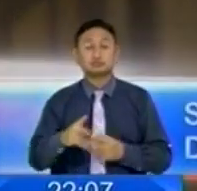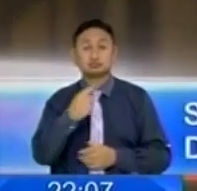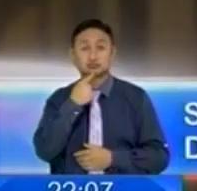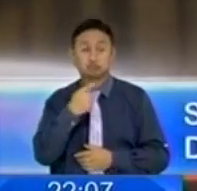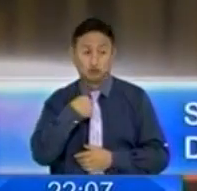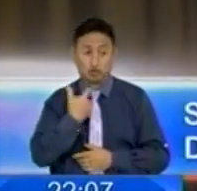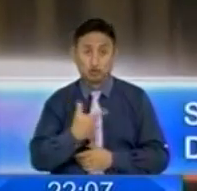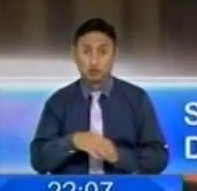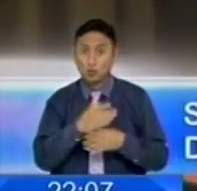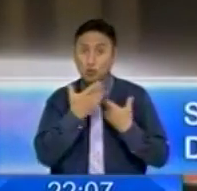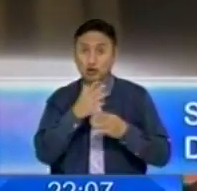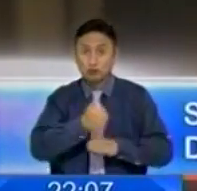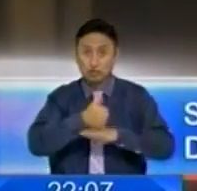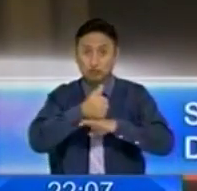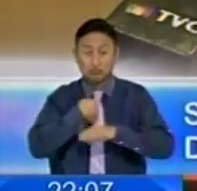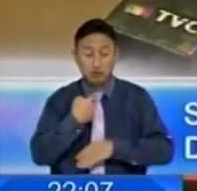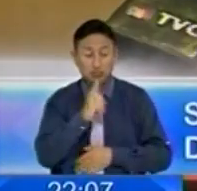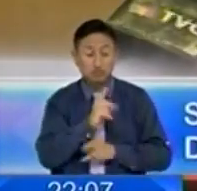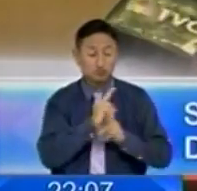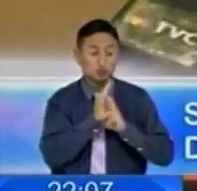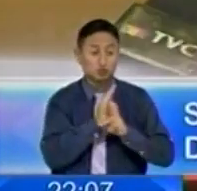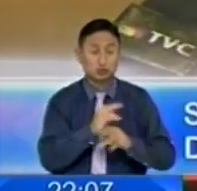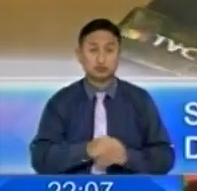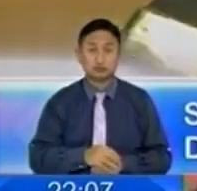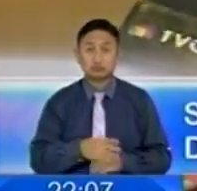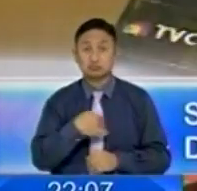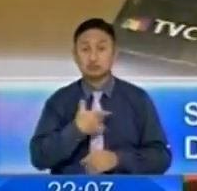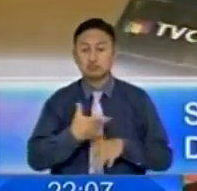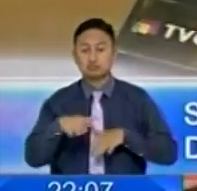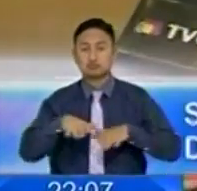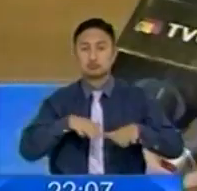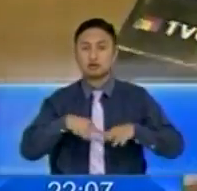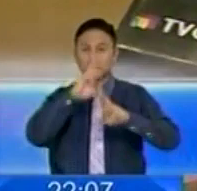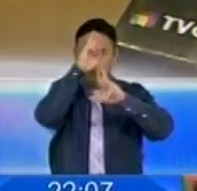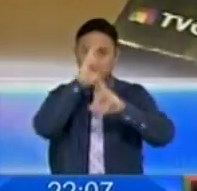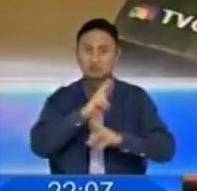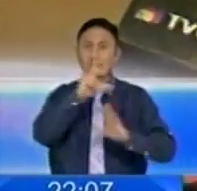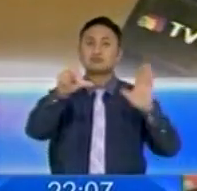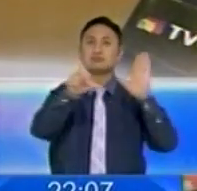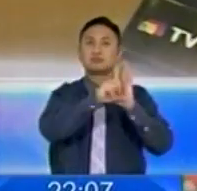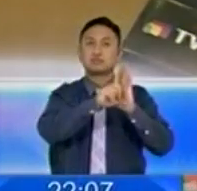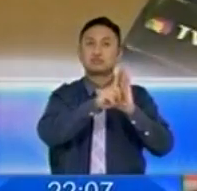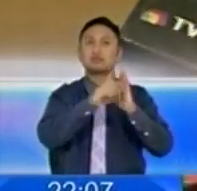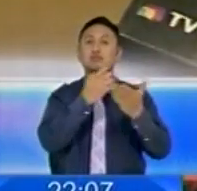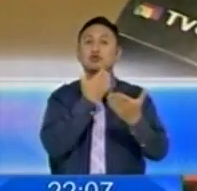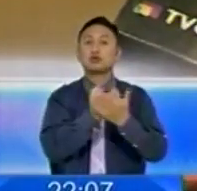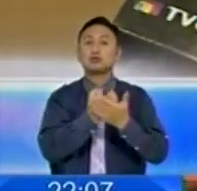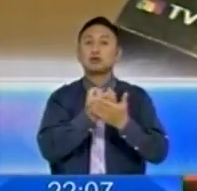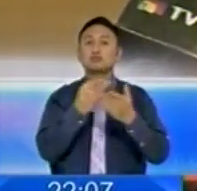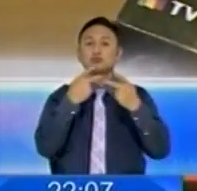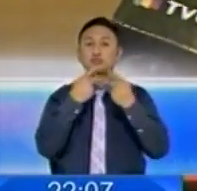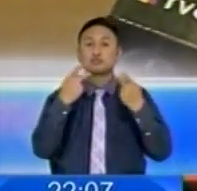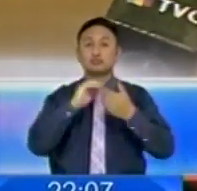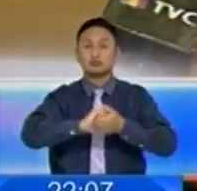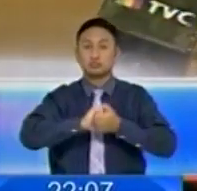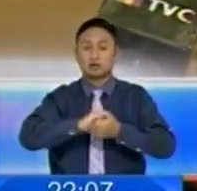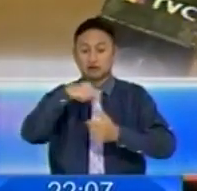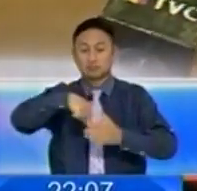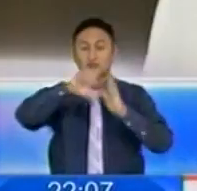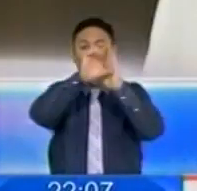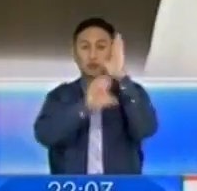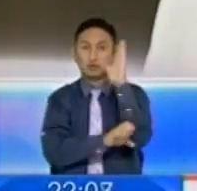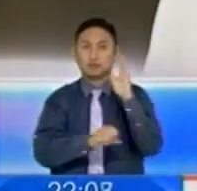dispuesta a responder a las autoridades. Que mi actuación ha sido en el marco de esta ley, la Ley Economía Popular y Solidaria de la